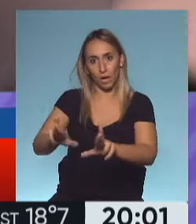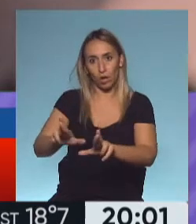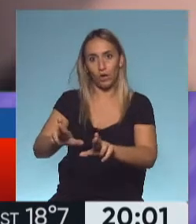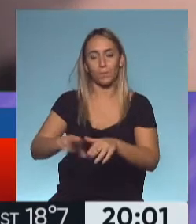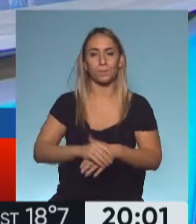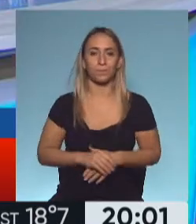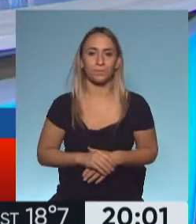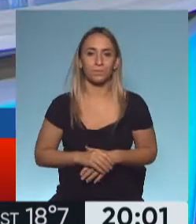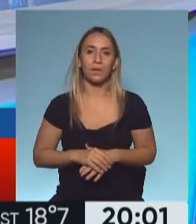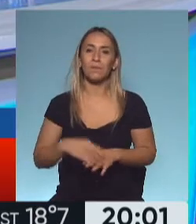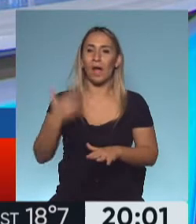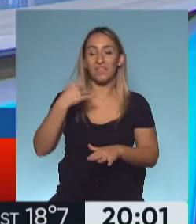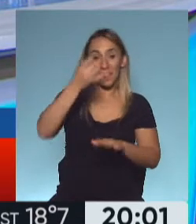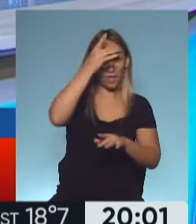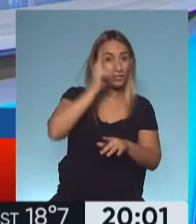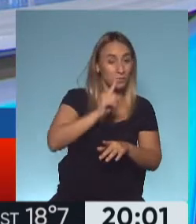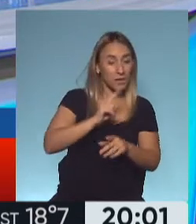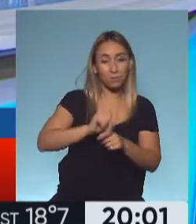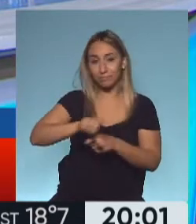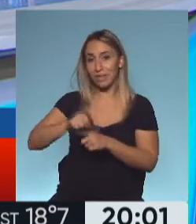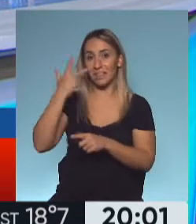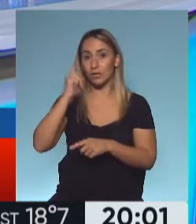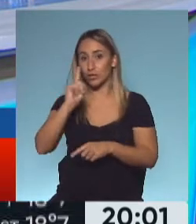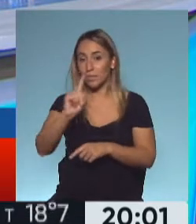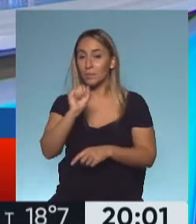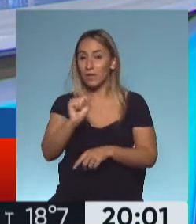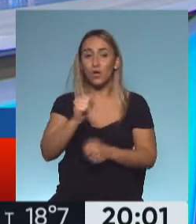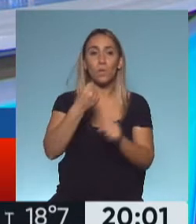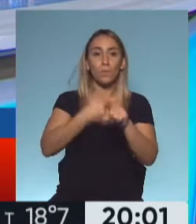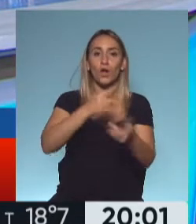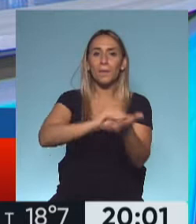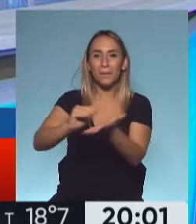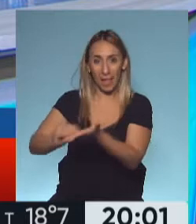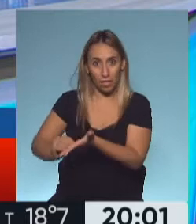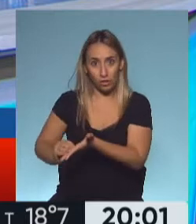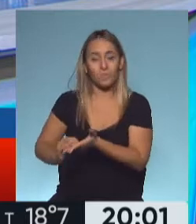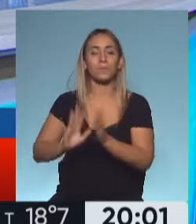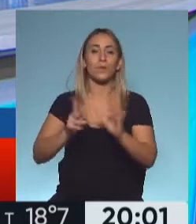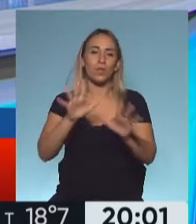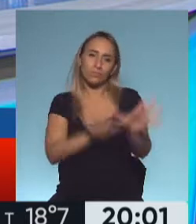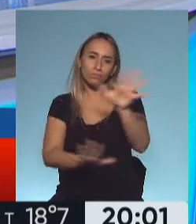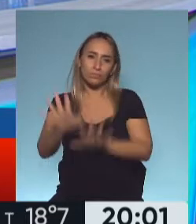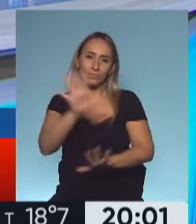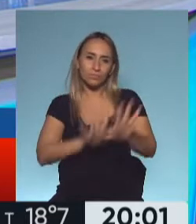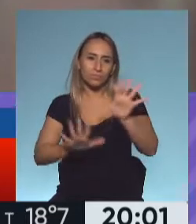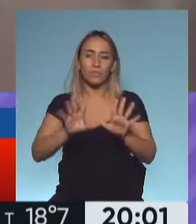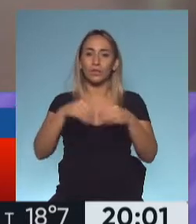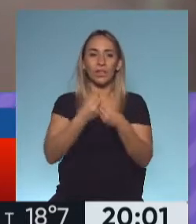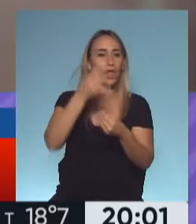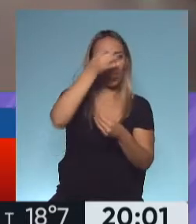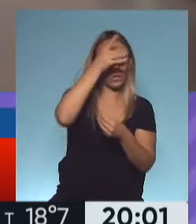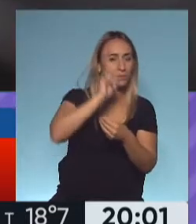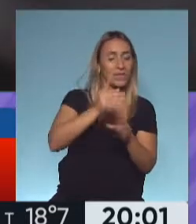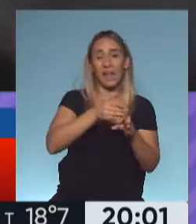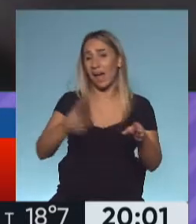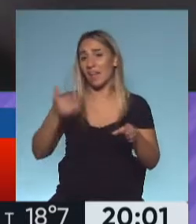12.000 a 18.000 pesos por empleado de la empresa. Sí. Exacto, es lo que se hizo, es armar un esquema simplificado, son de 12.000 a 18.000 pesos, lo